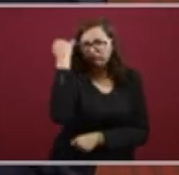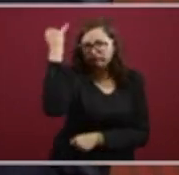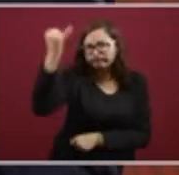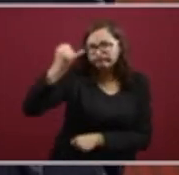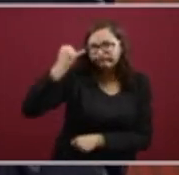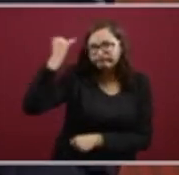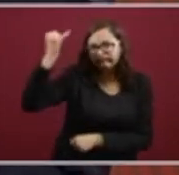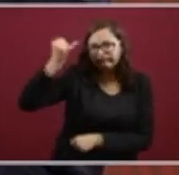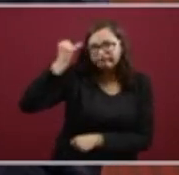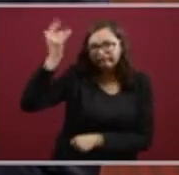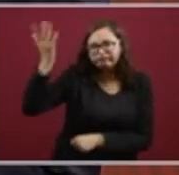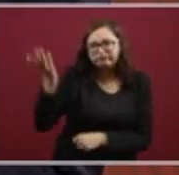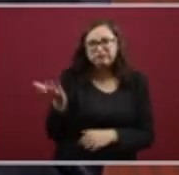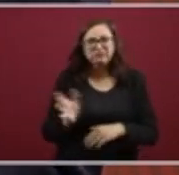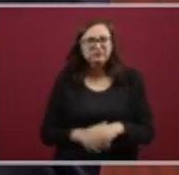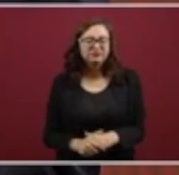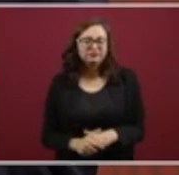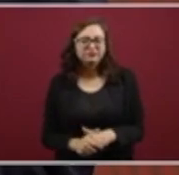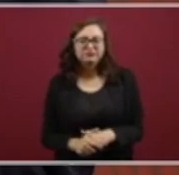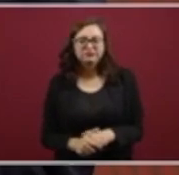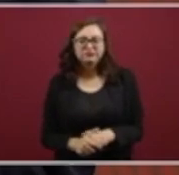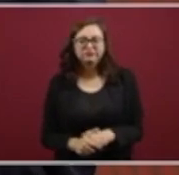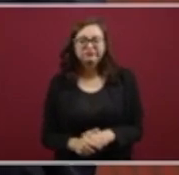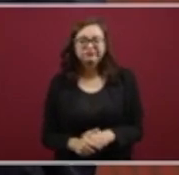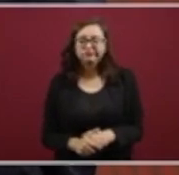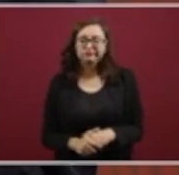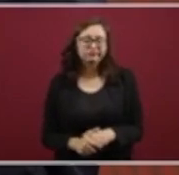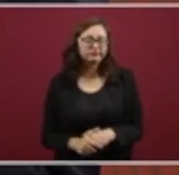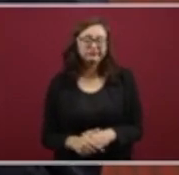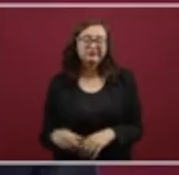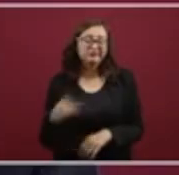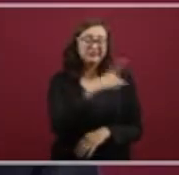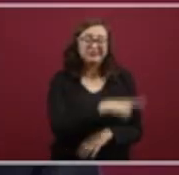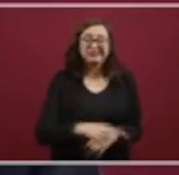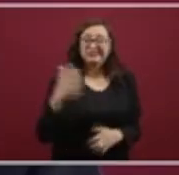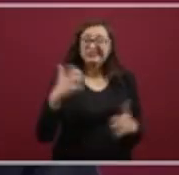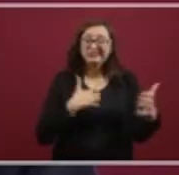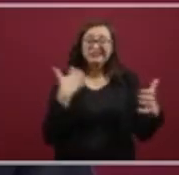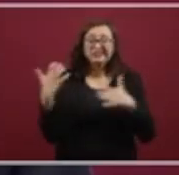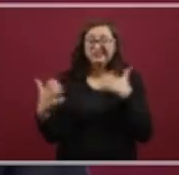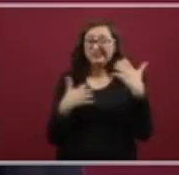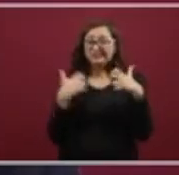Bueno, están muy desesperados, muy nerviosos.